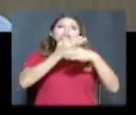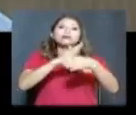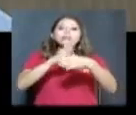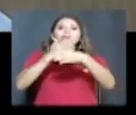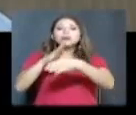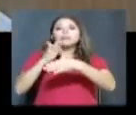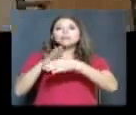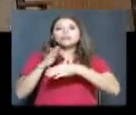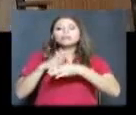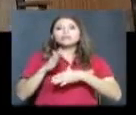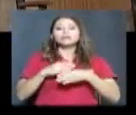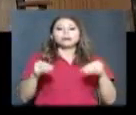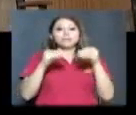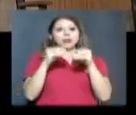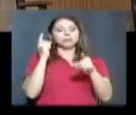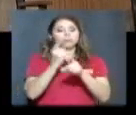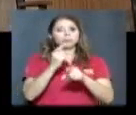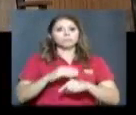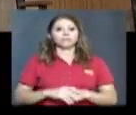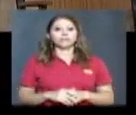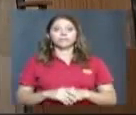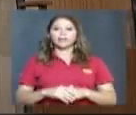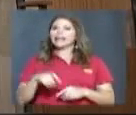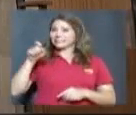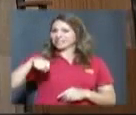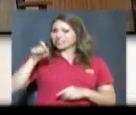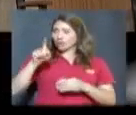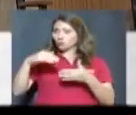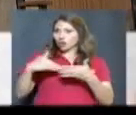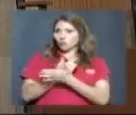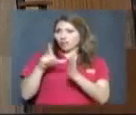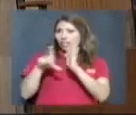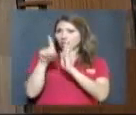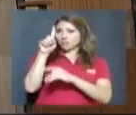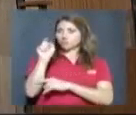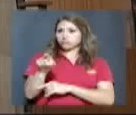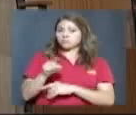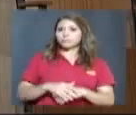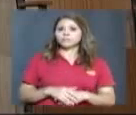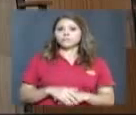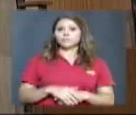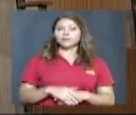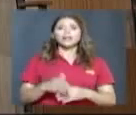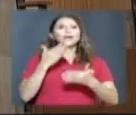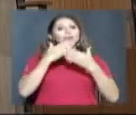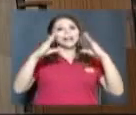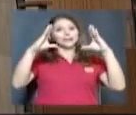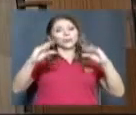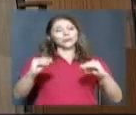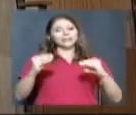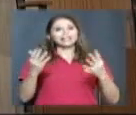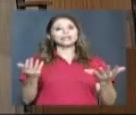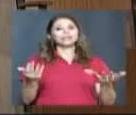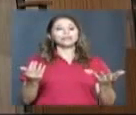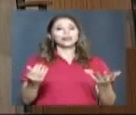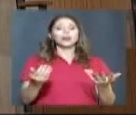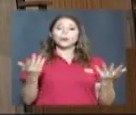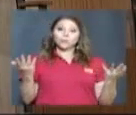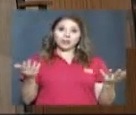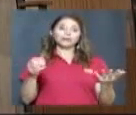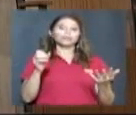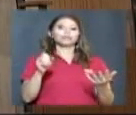espectro, ¿verdad? Ahora, ¿es necesaria una nueva ley, Antonio? Muy buenas noches. Bueno, bienvenido. Mano,